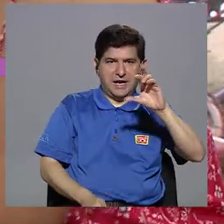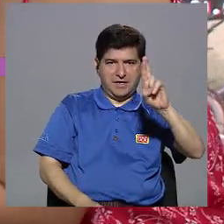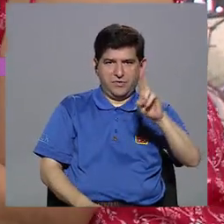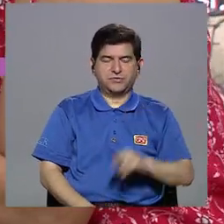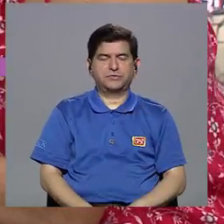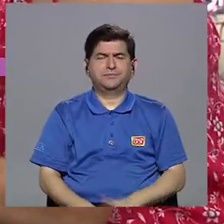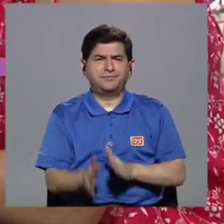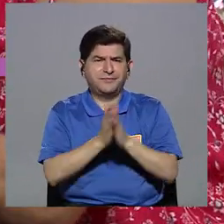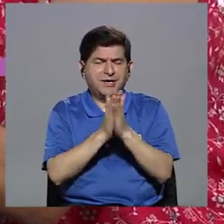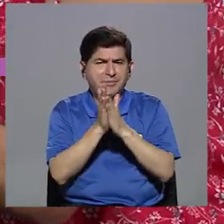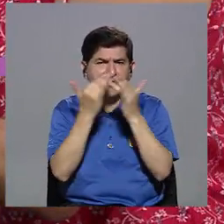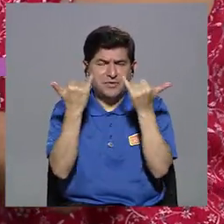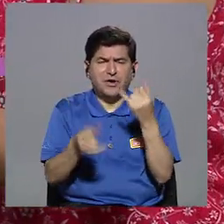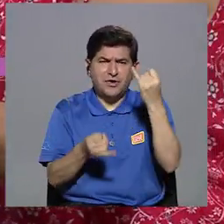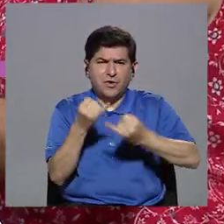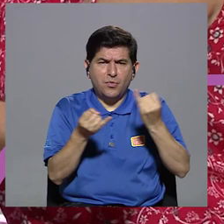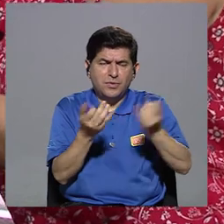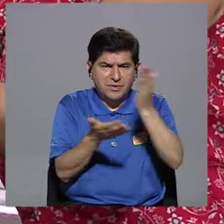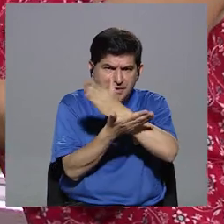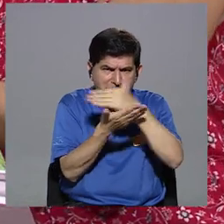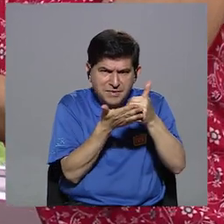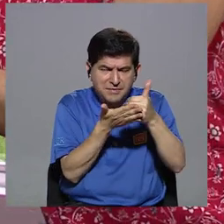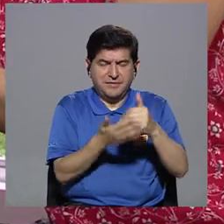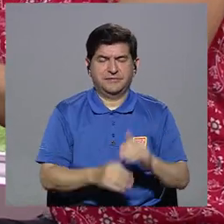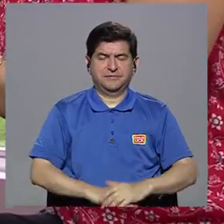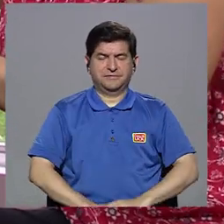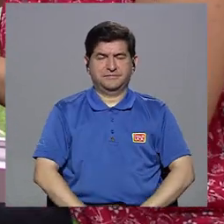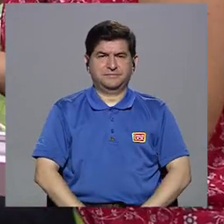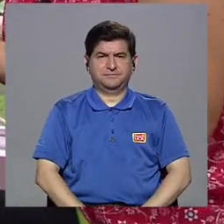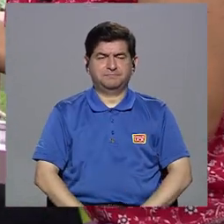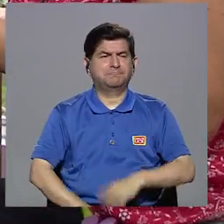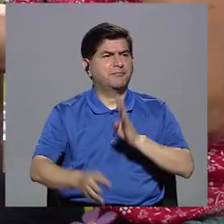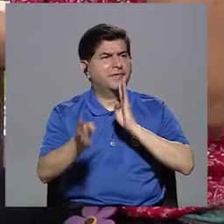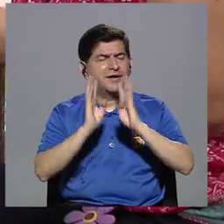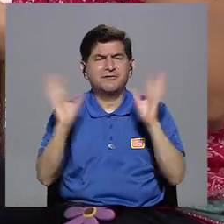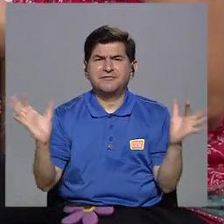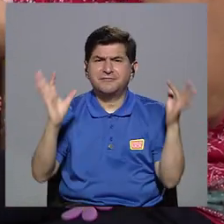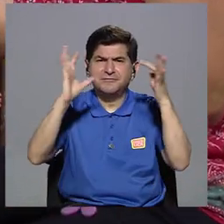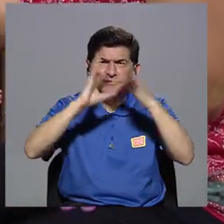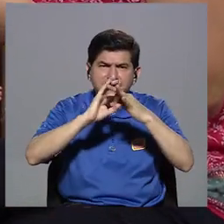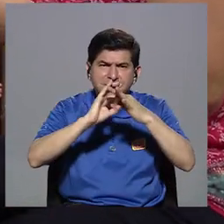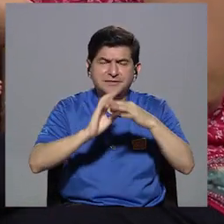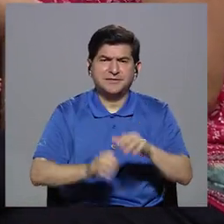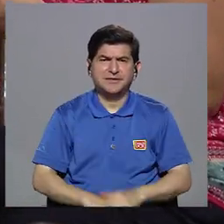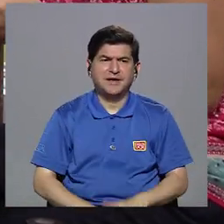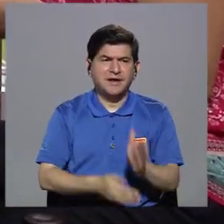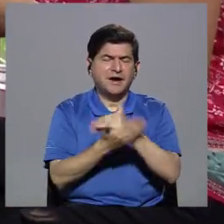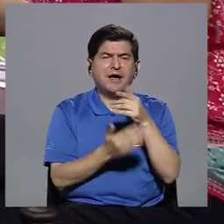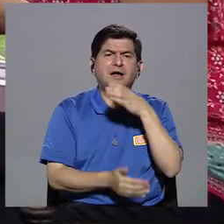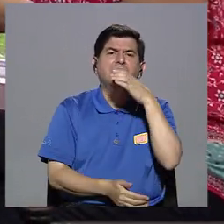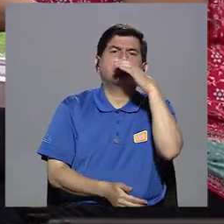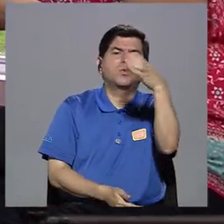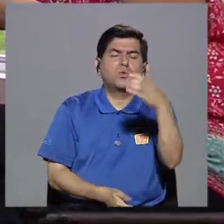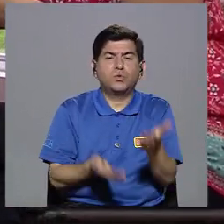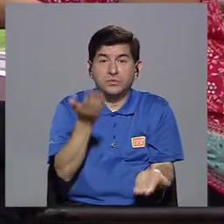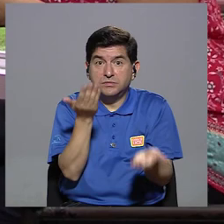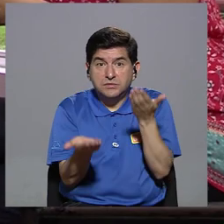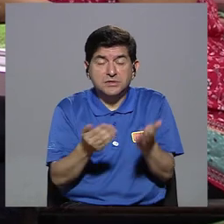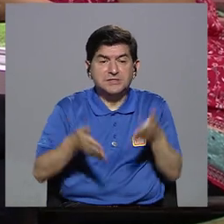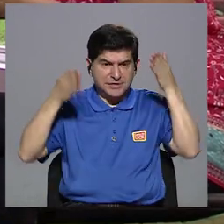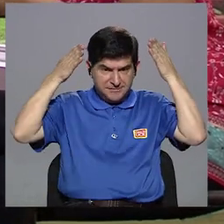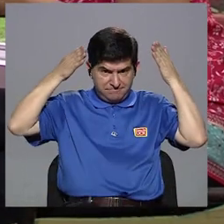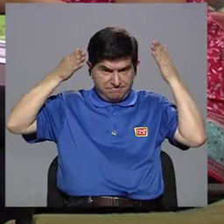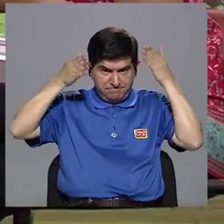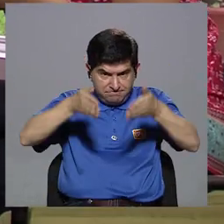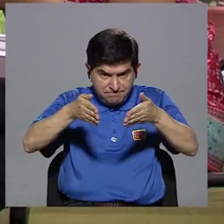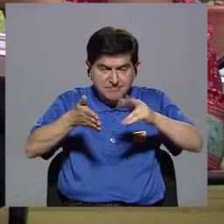doctor aprovechemos este este último segmento que nos queda para hablar acerca de digamos algunas recomendaciones tal vez